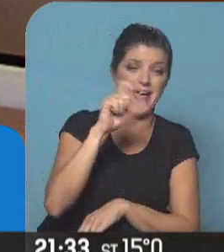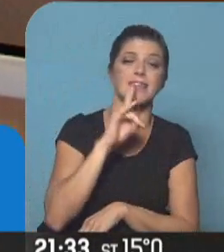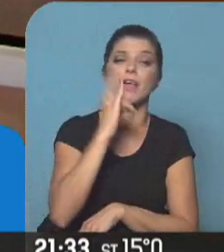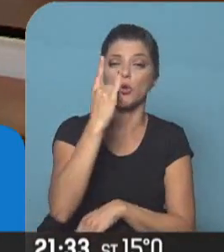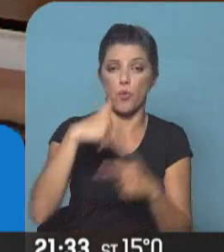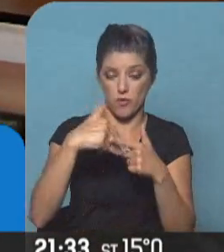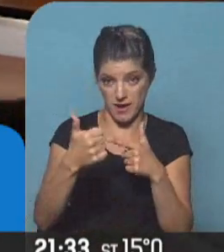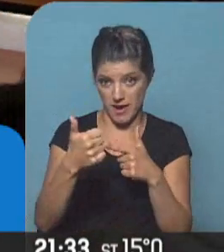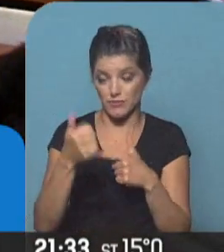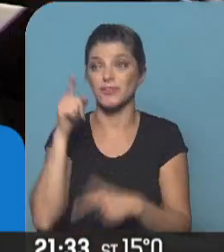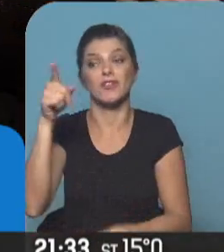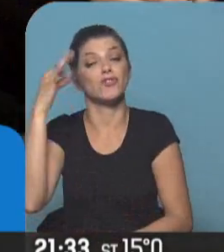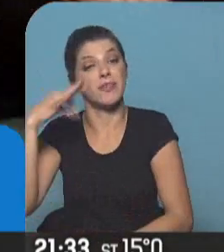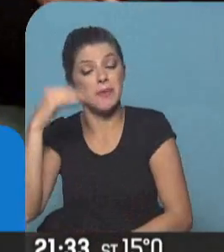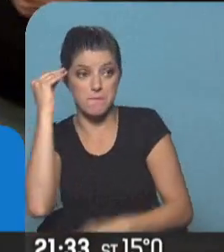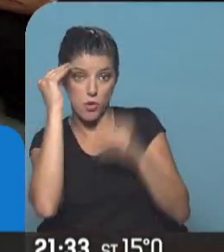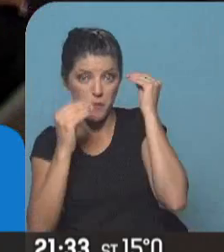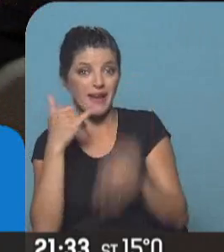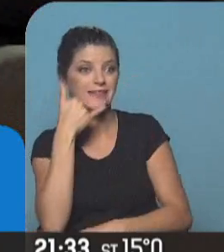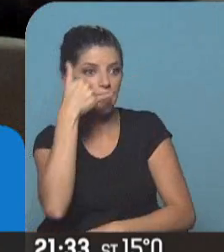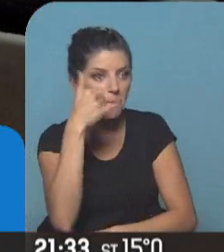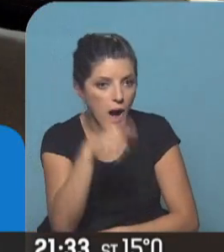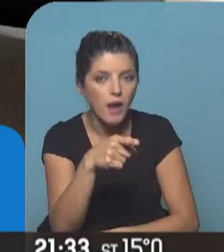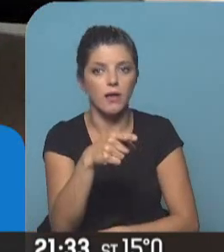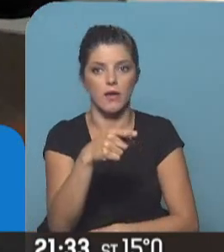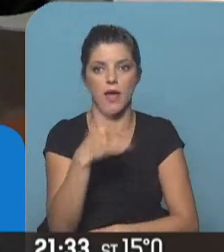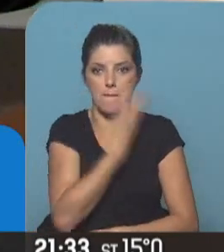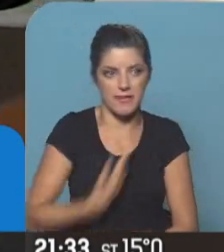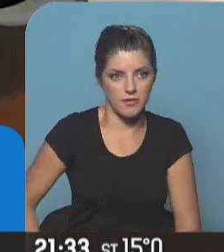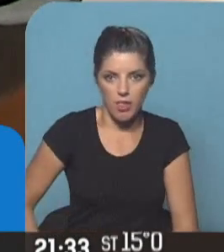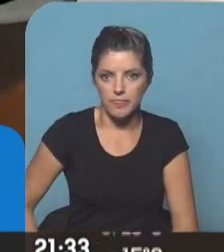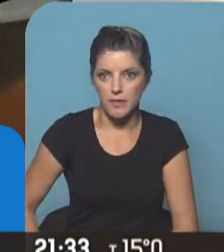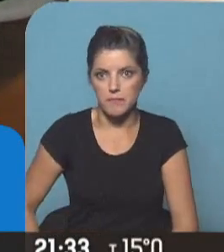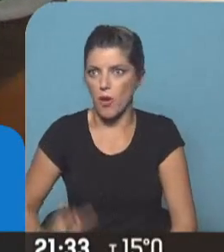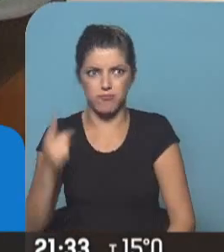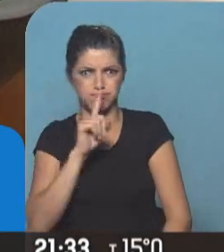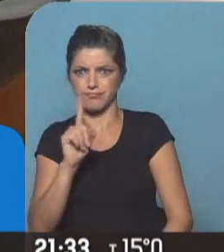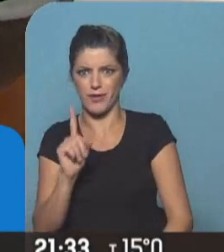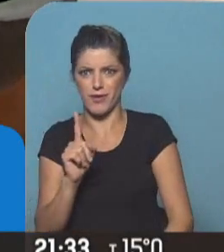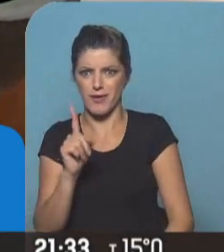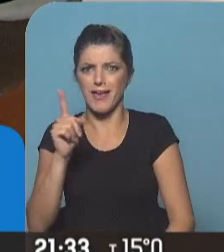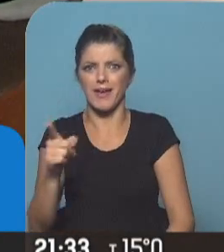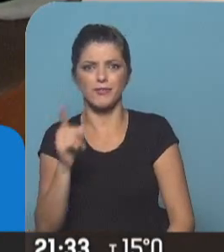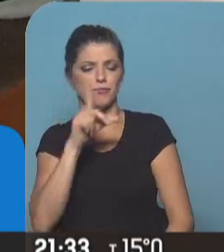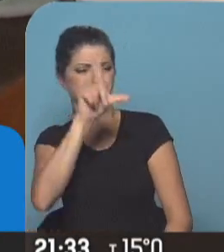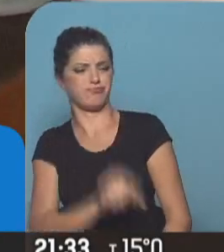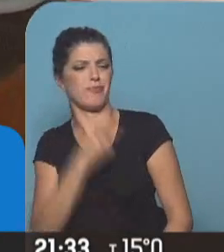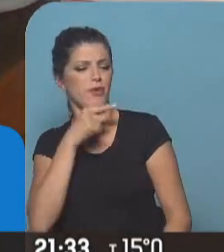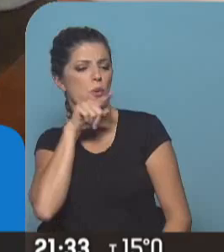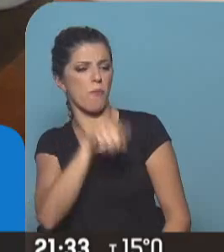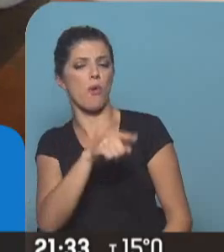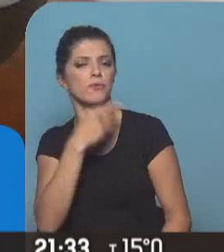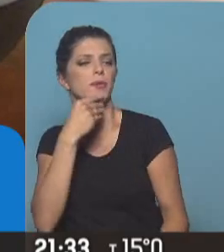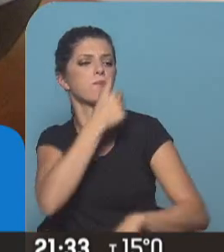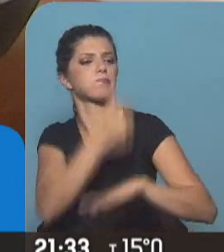es lo mínimo es preocuparse llamar al presidente catalán y lo que ha hecho es todo lo contrario es descalificar lo decir lo que ya no es un interlocutor